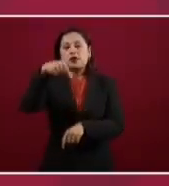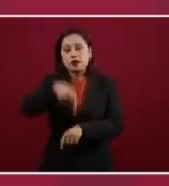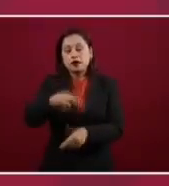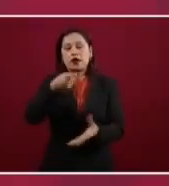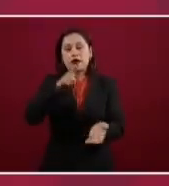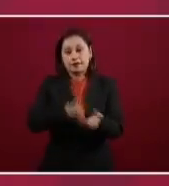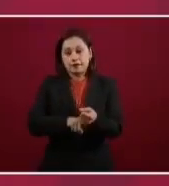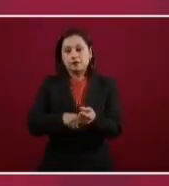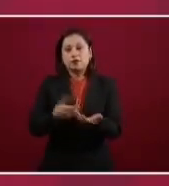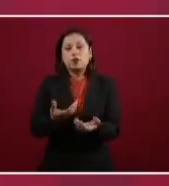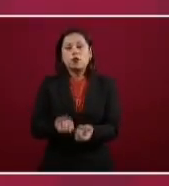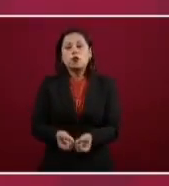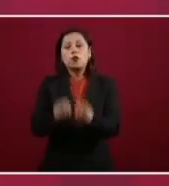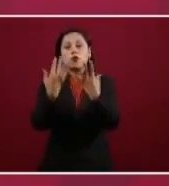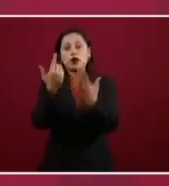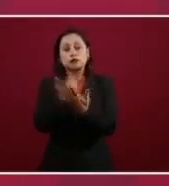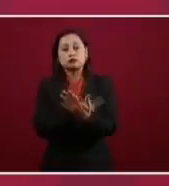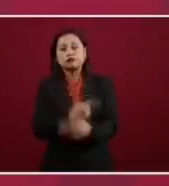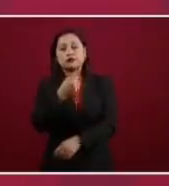escuelas